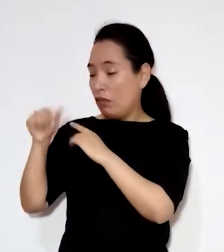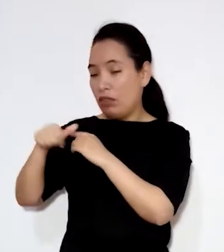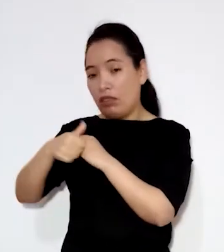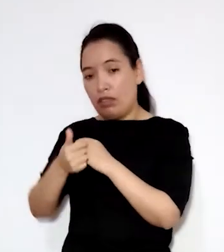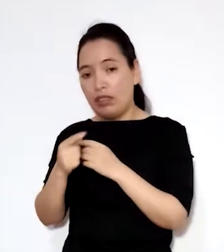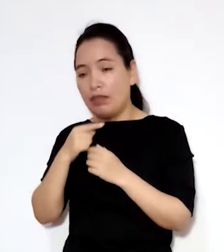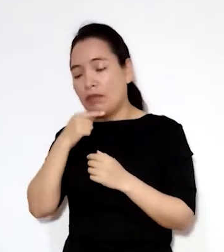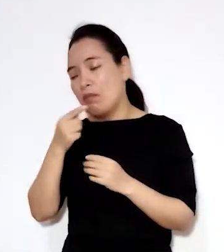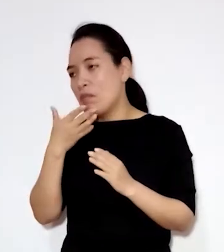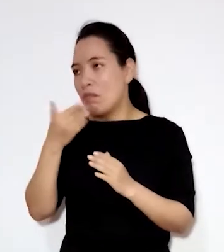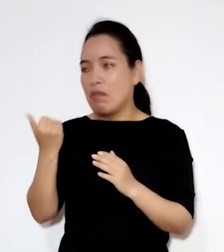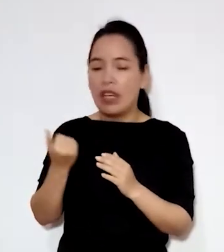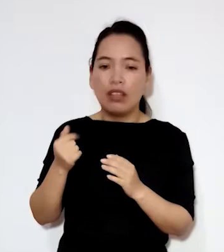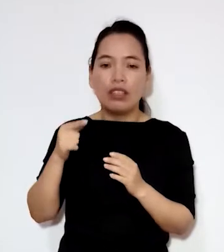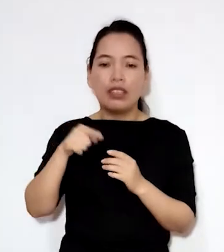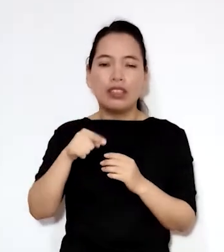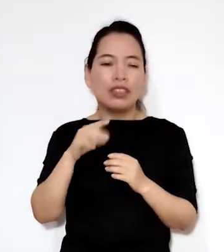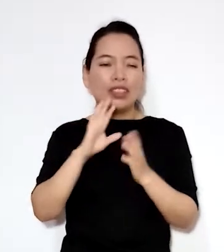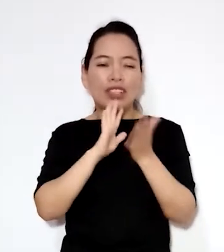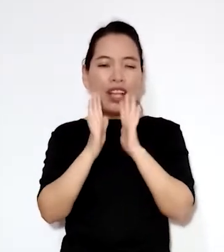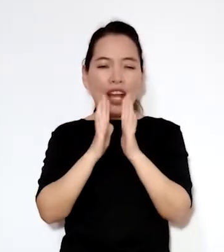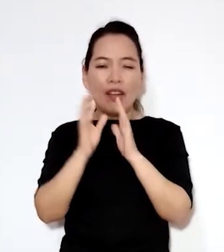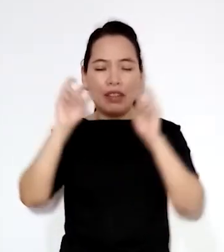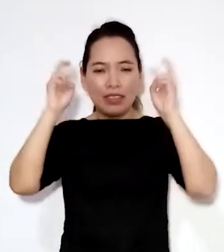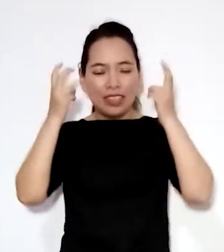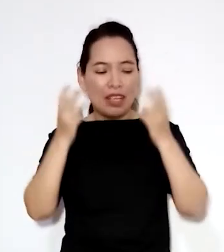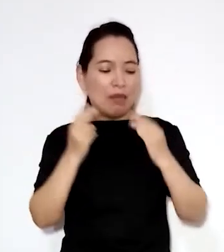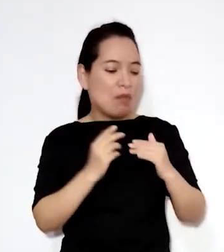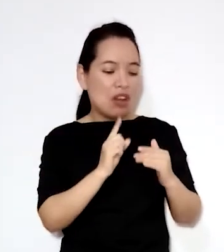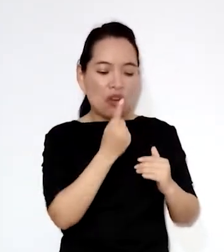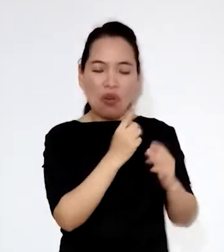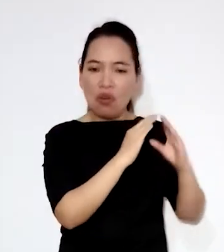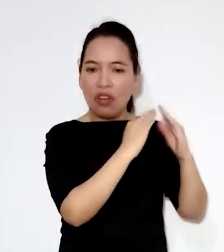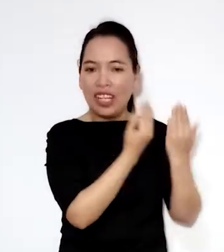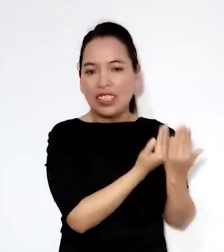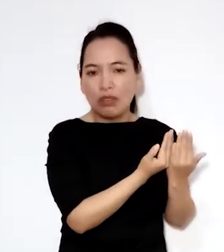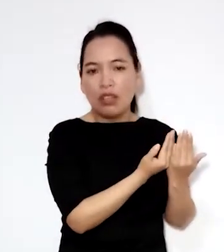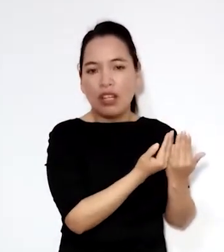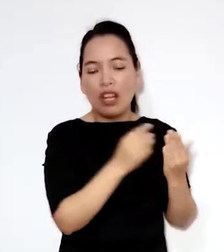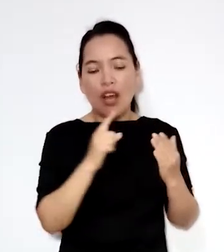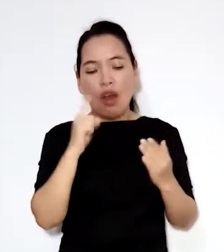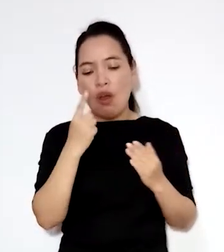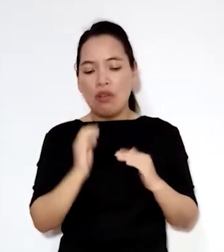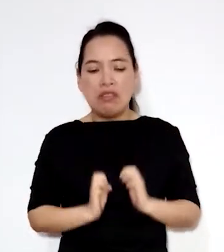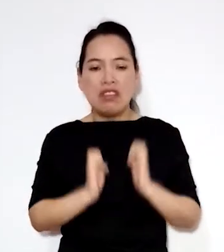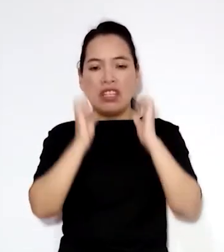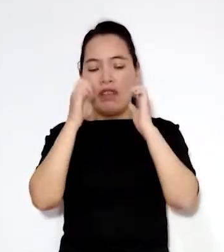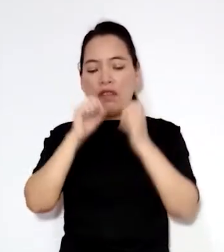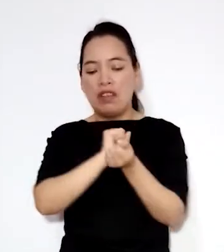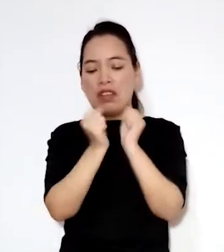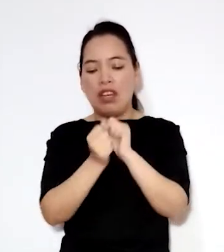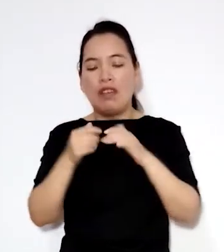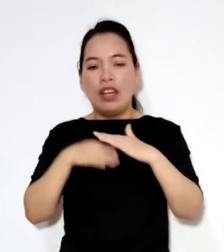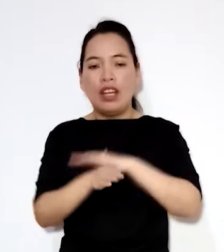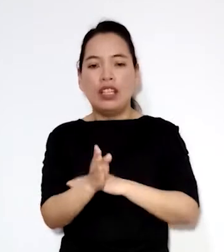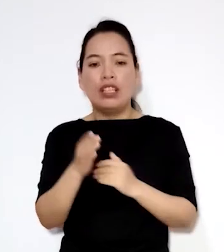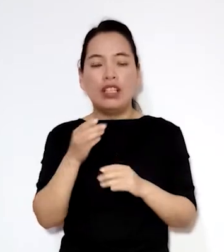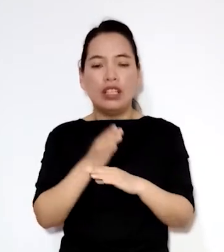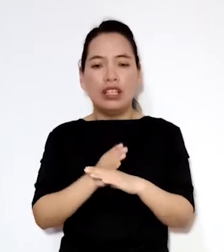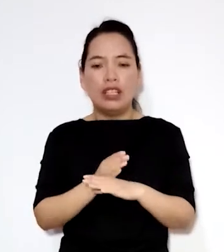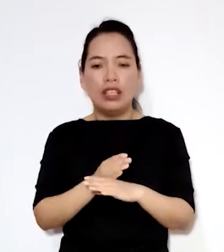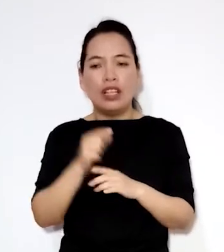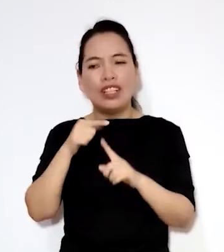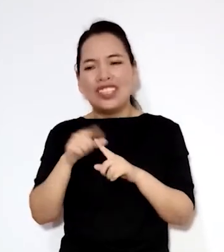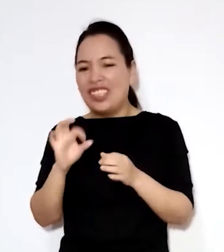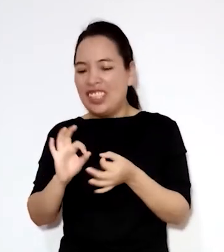personas con discapacidad, va a ser difícil conseguir un cambio total. Cuando hablamos de educación, y desde luego los ponentes que me